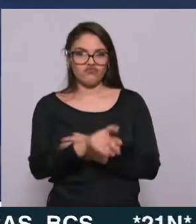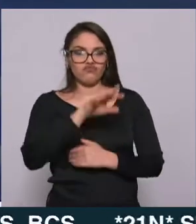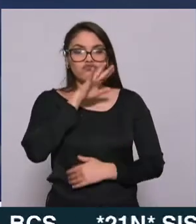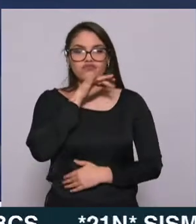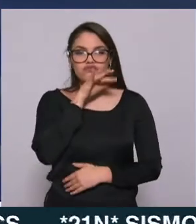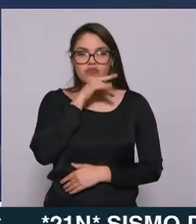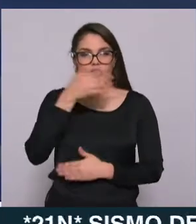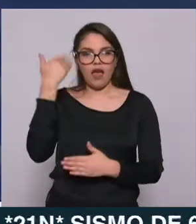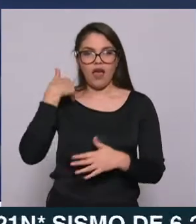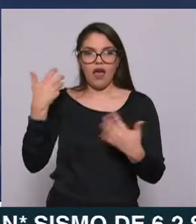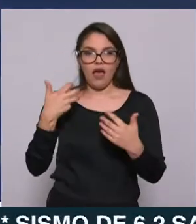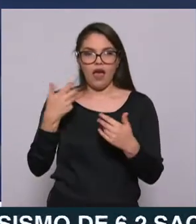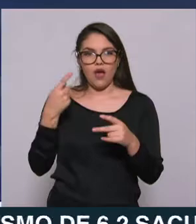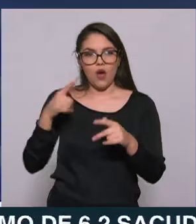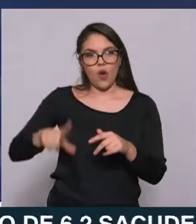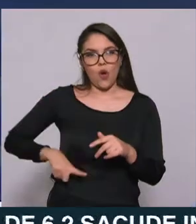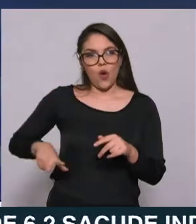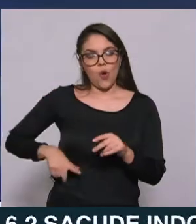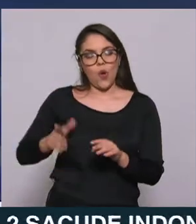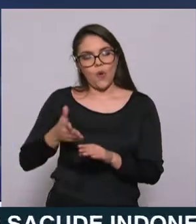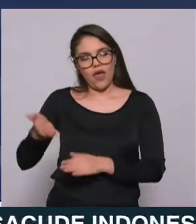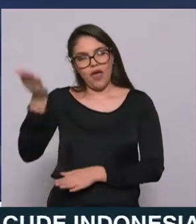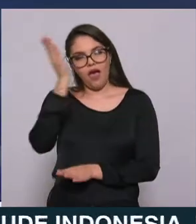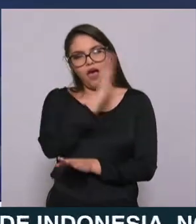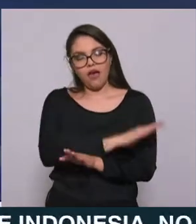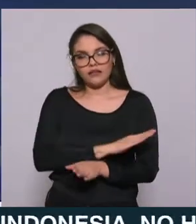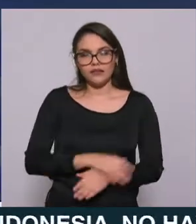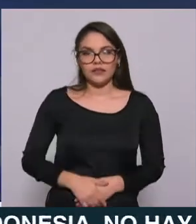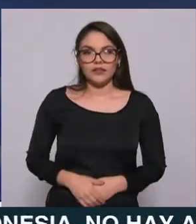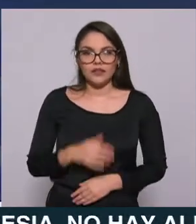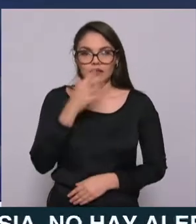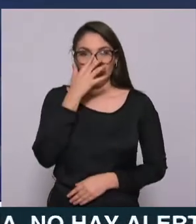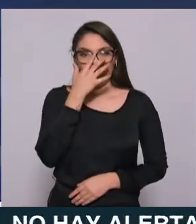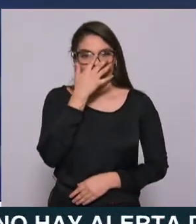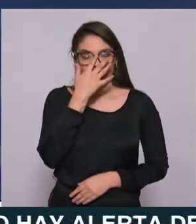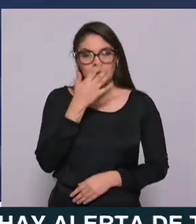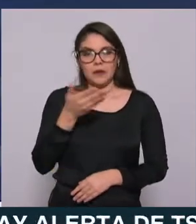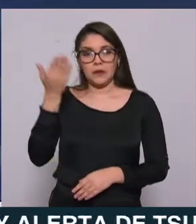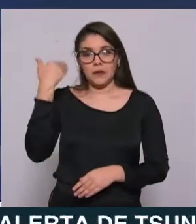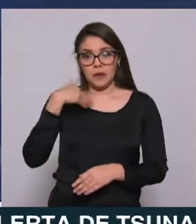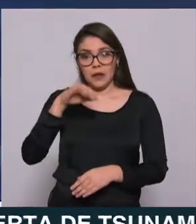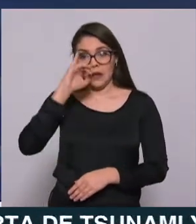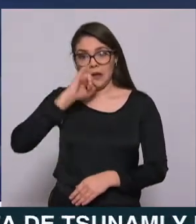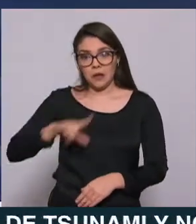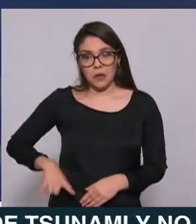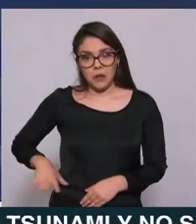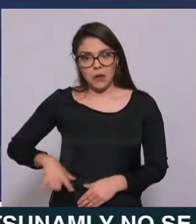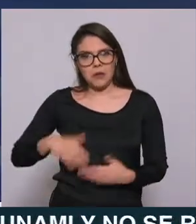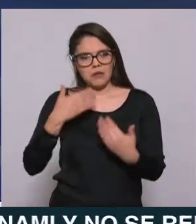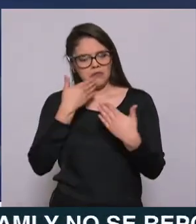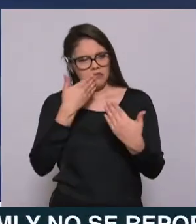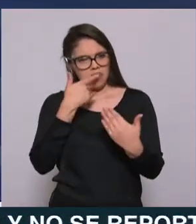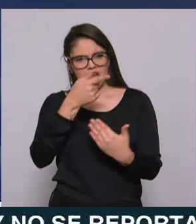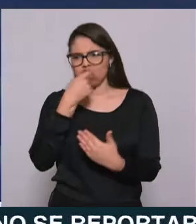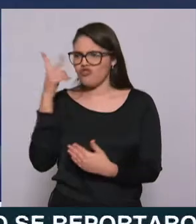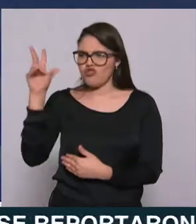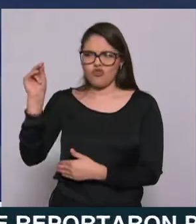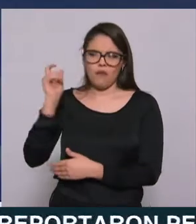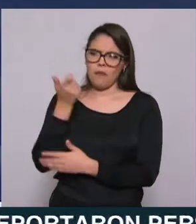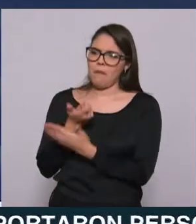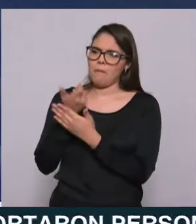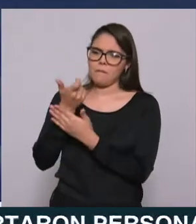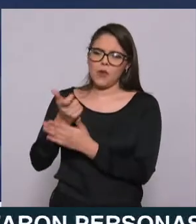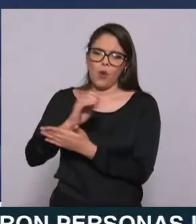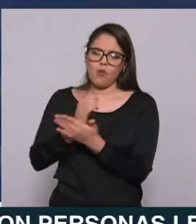ciudad que se hicieron en el sexenio anterior. Se está destapando una cloaca y muy bien hace la jefa de gobierno en negarse a pagar esos contratos.